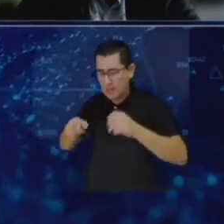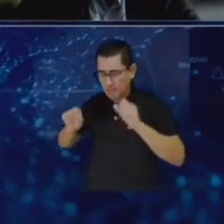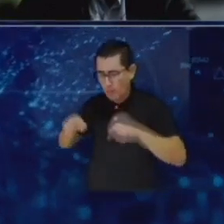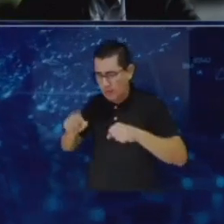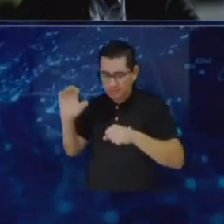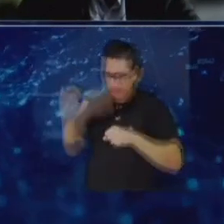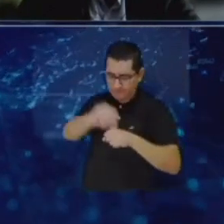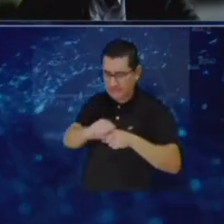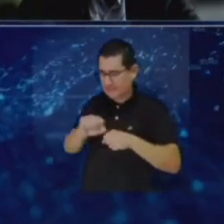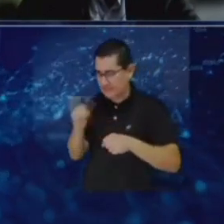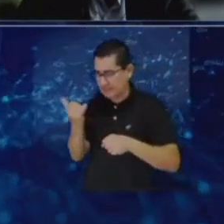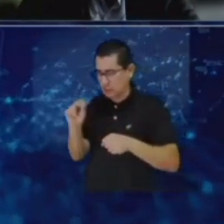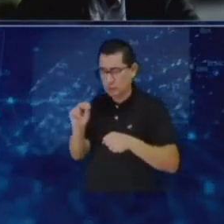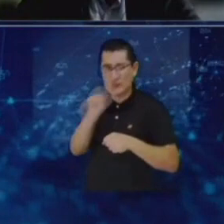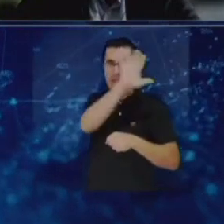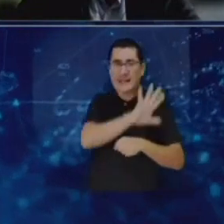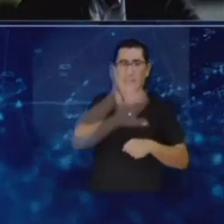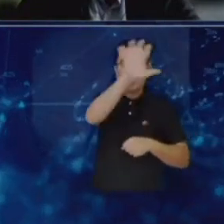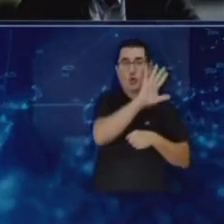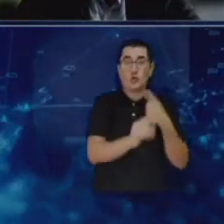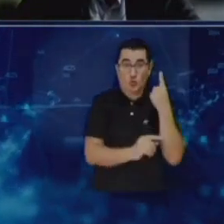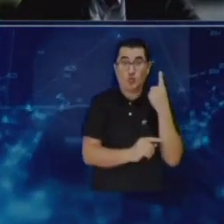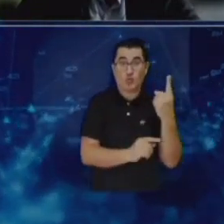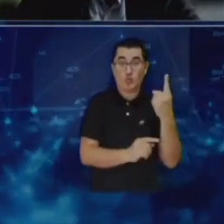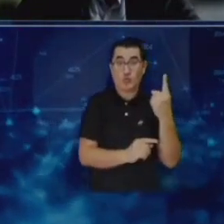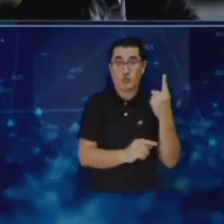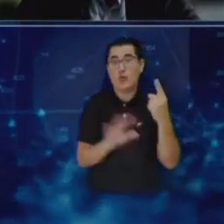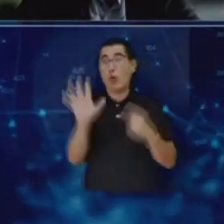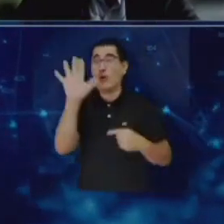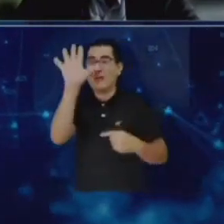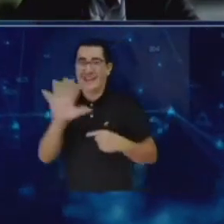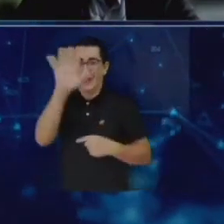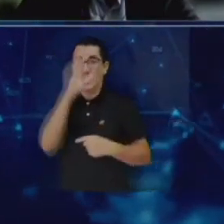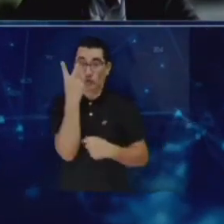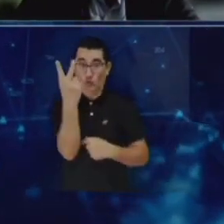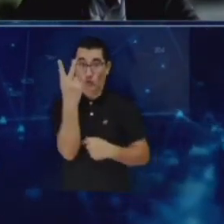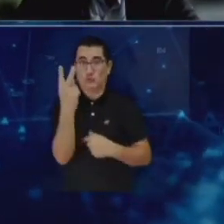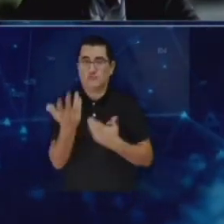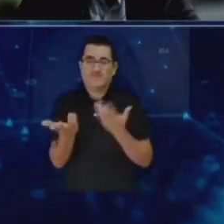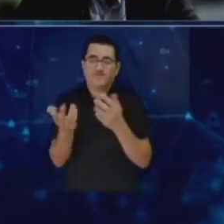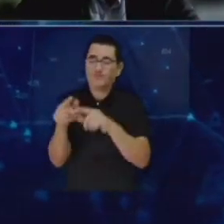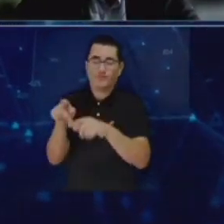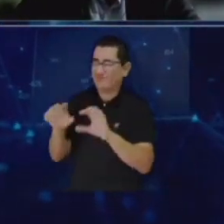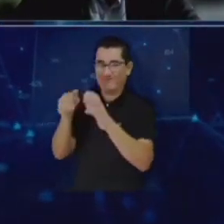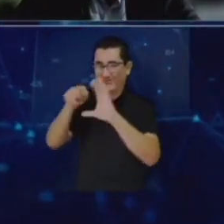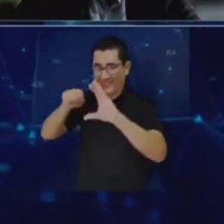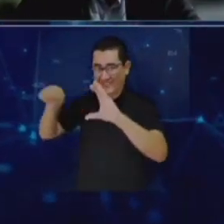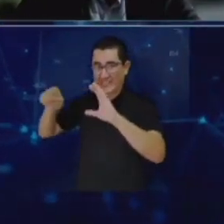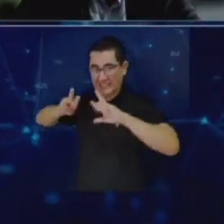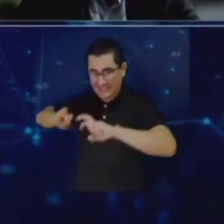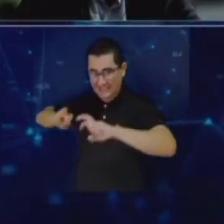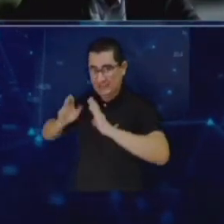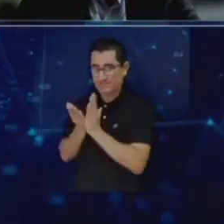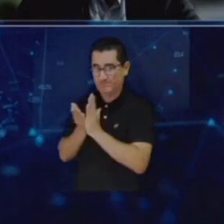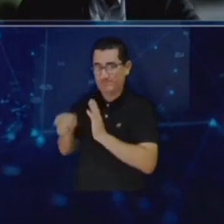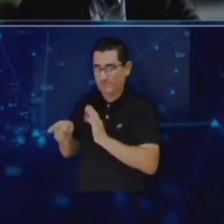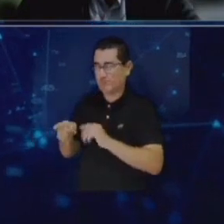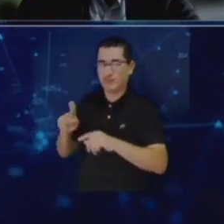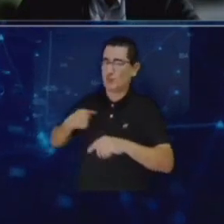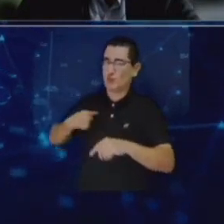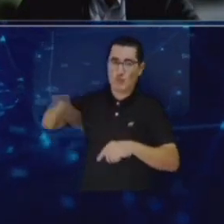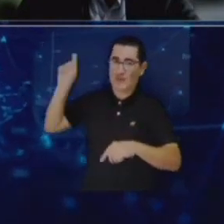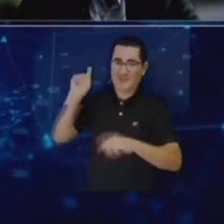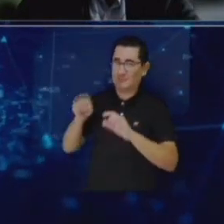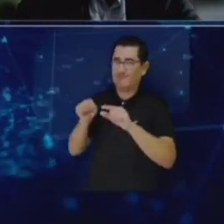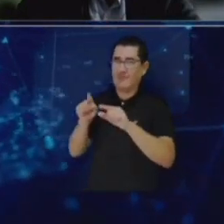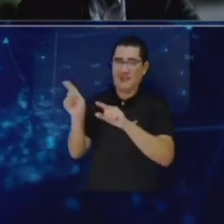identificación o no en la región 1, es decir, en la región 2 no se incluyó este estudio para este segmento de bandas de frecuencia.